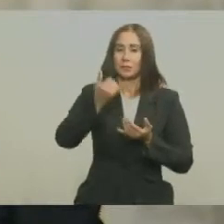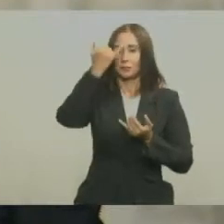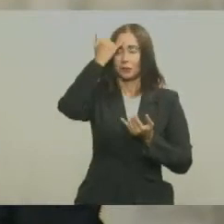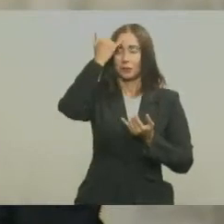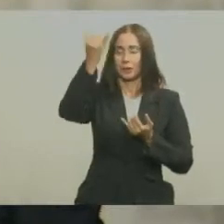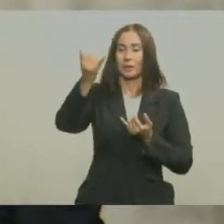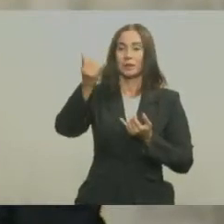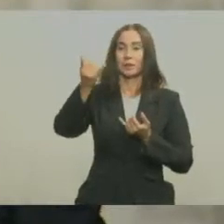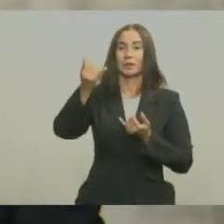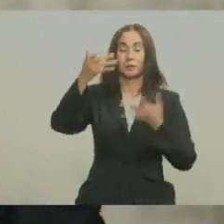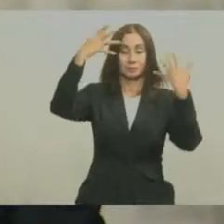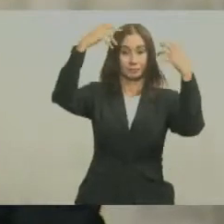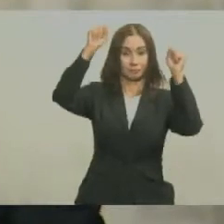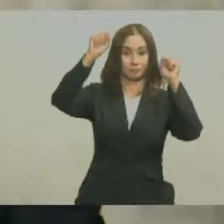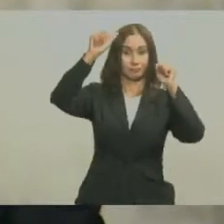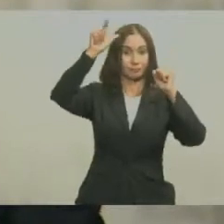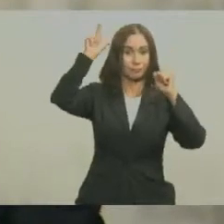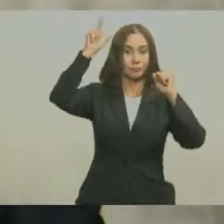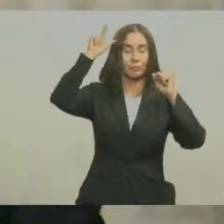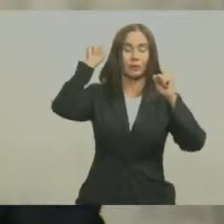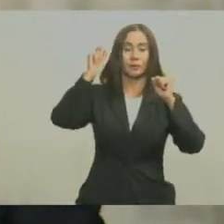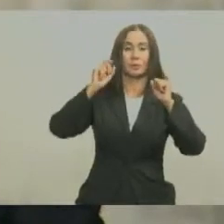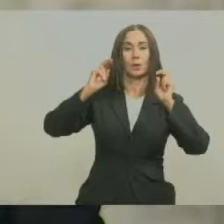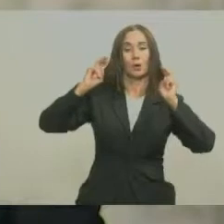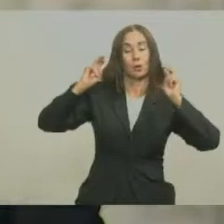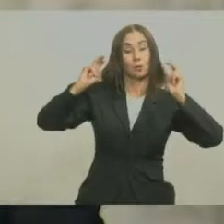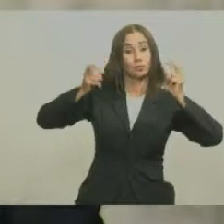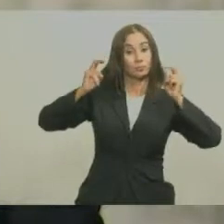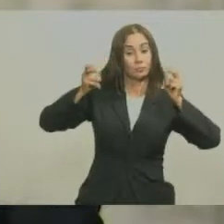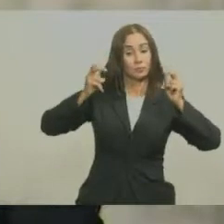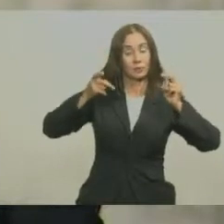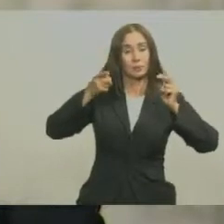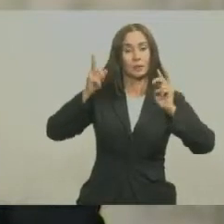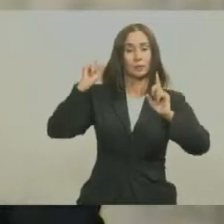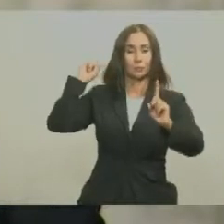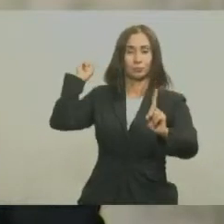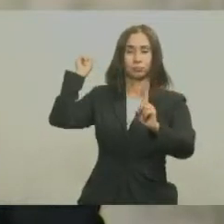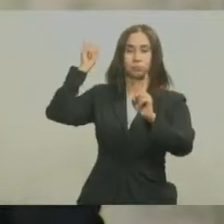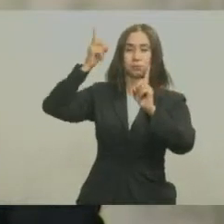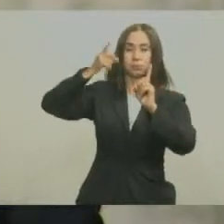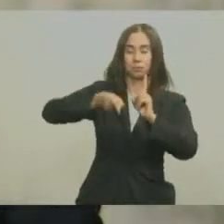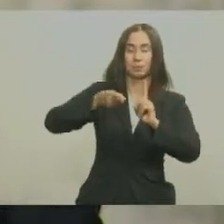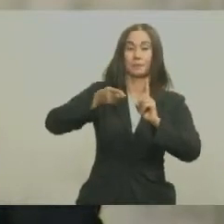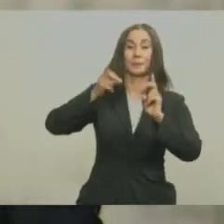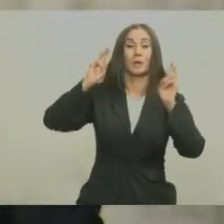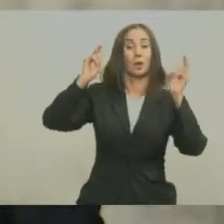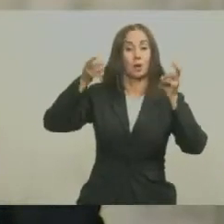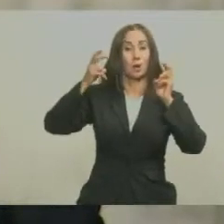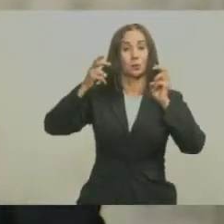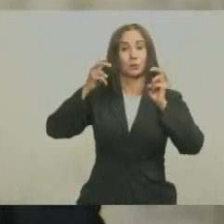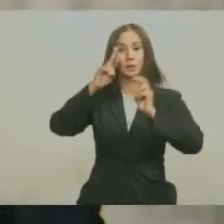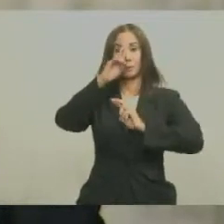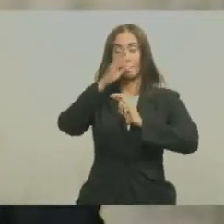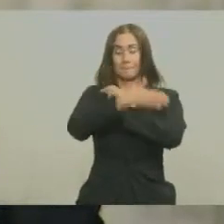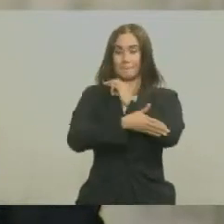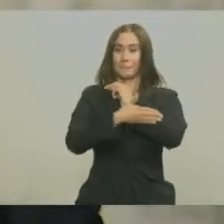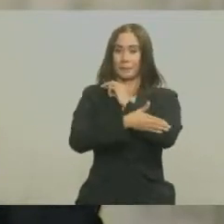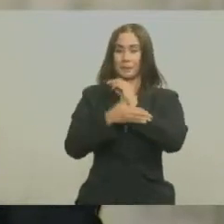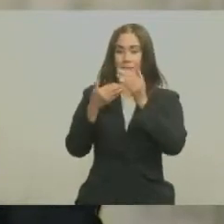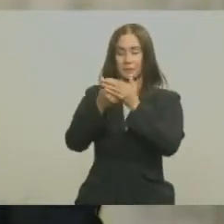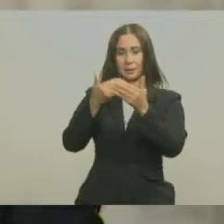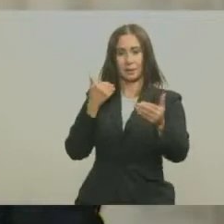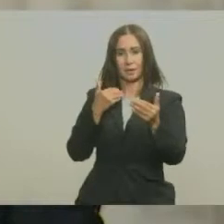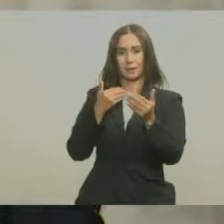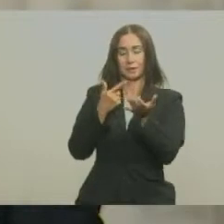Abinader, de ante un tema tan trascendente como este, un tema nación, antes de hablarle al